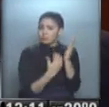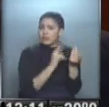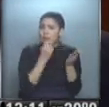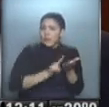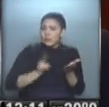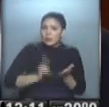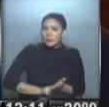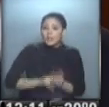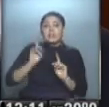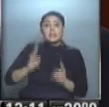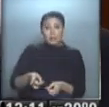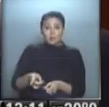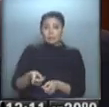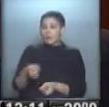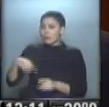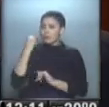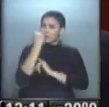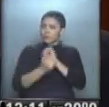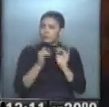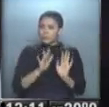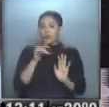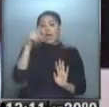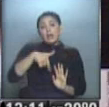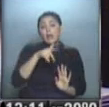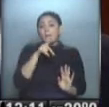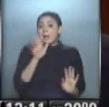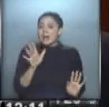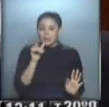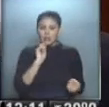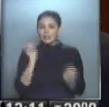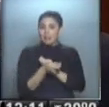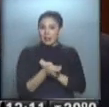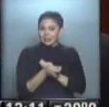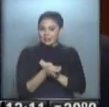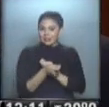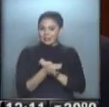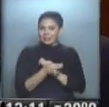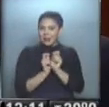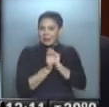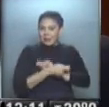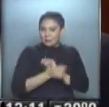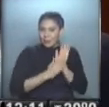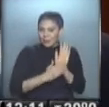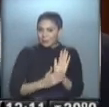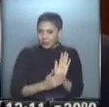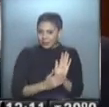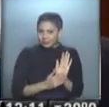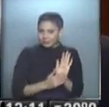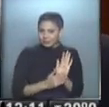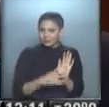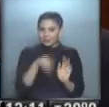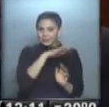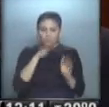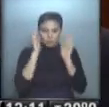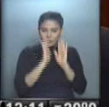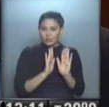en los respectivos recursos, aunque aquí parecieron cambiar el criterio de sustentación de su